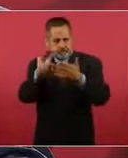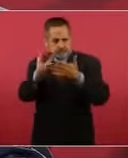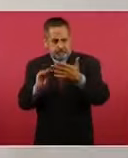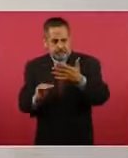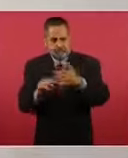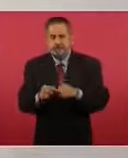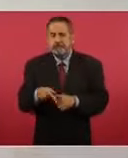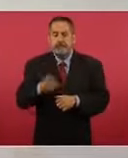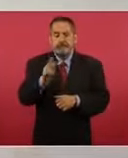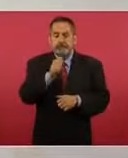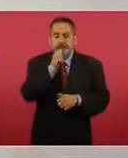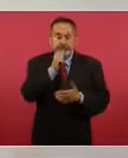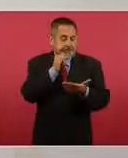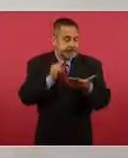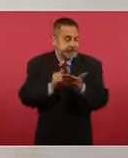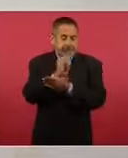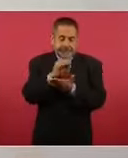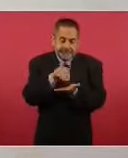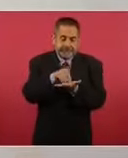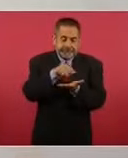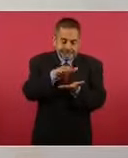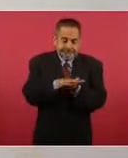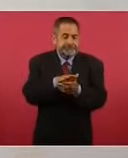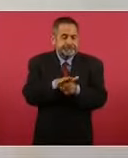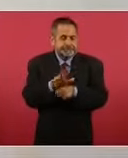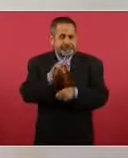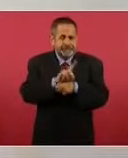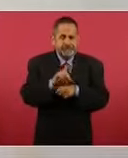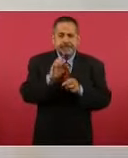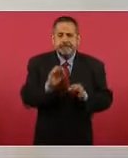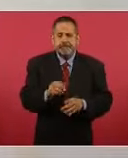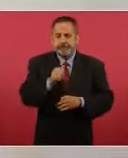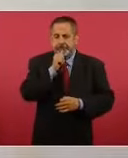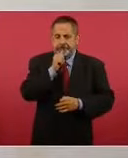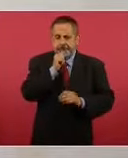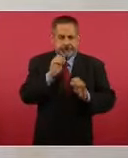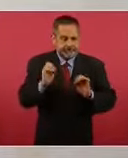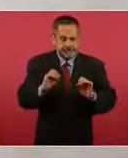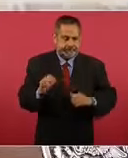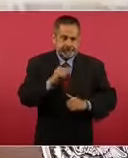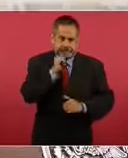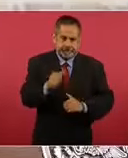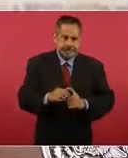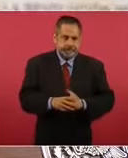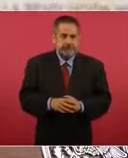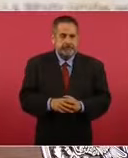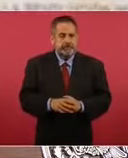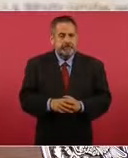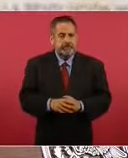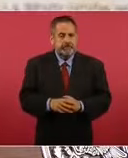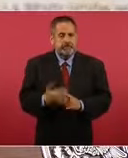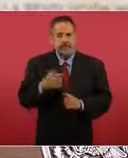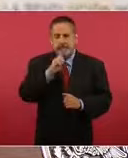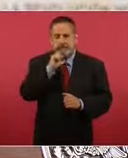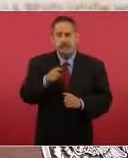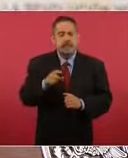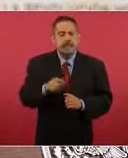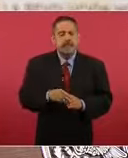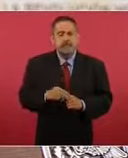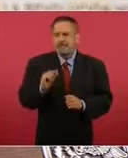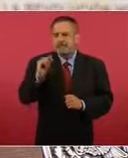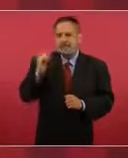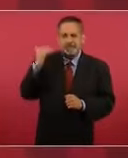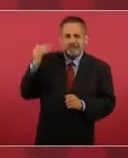no se ha convenido en la agenda y hace poco